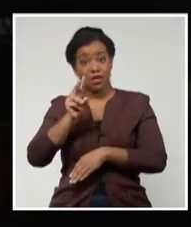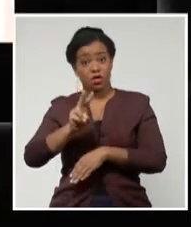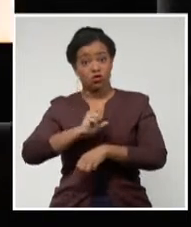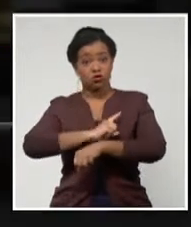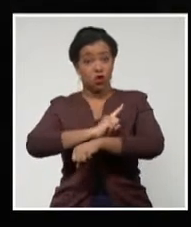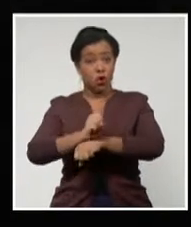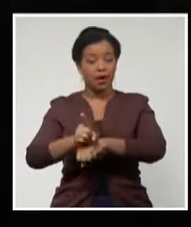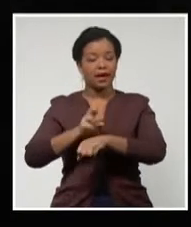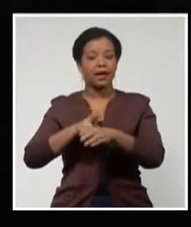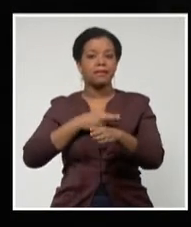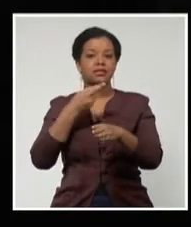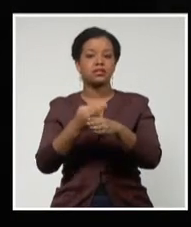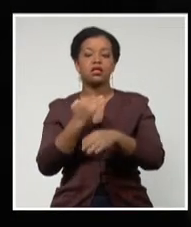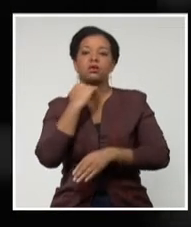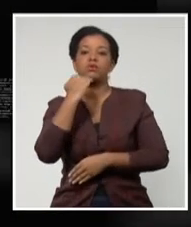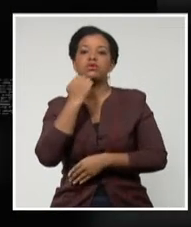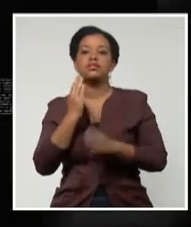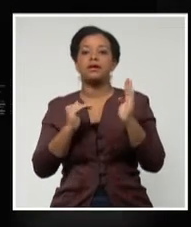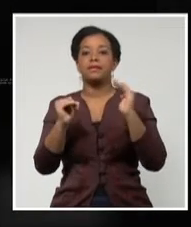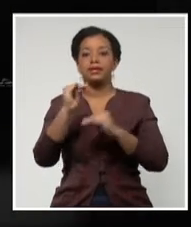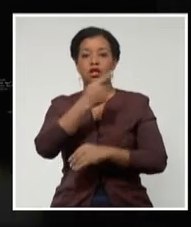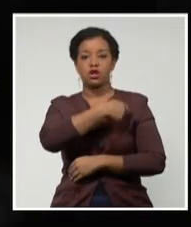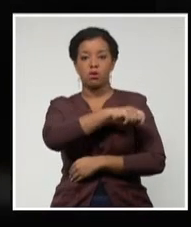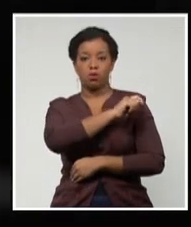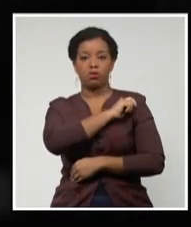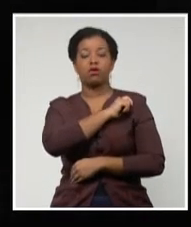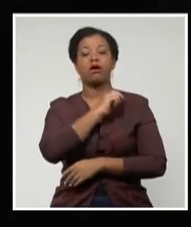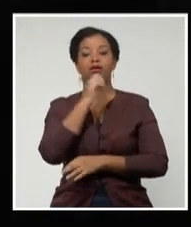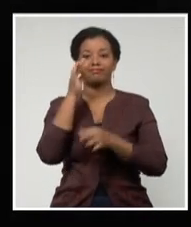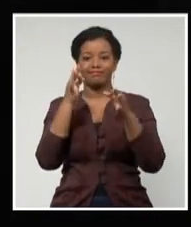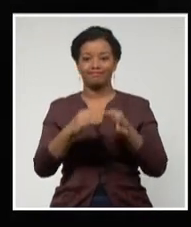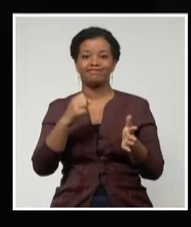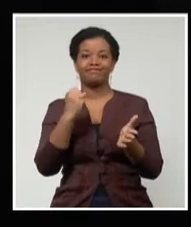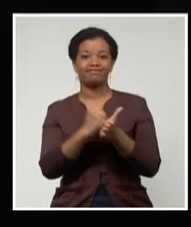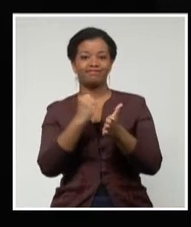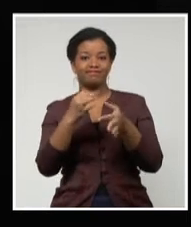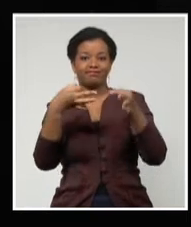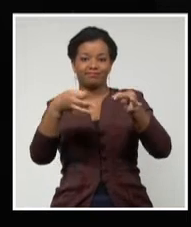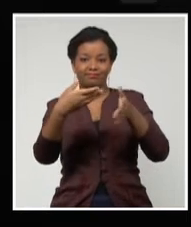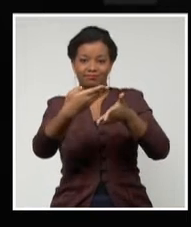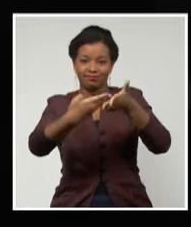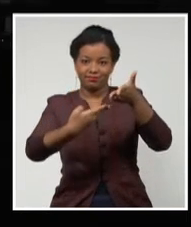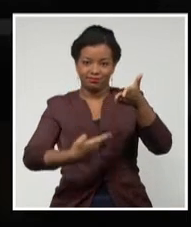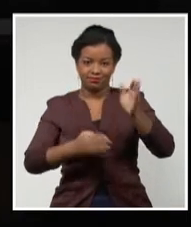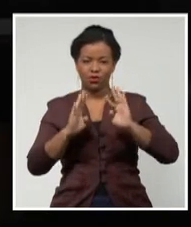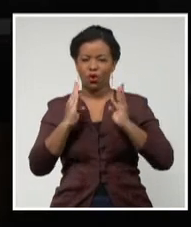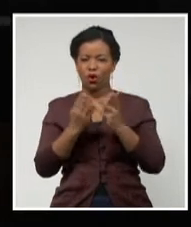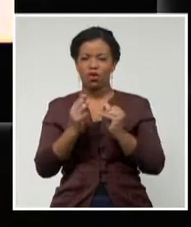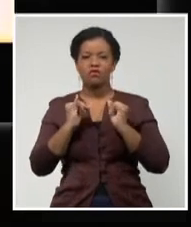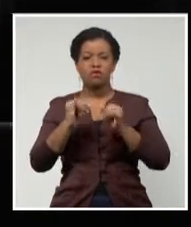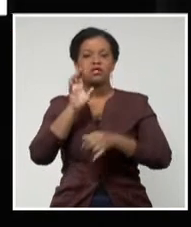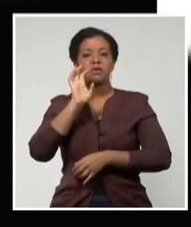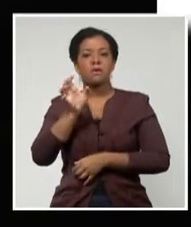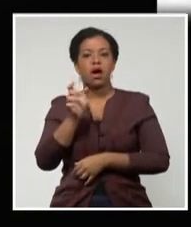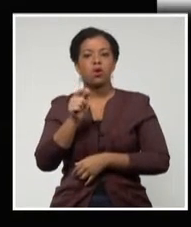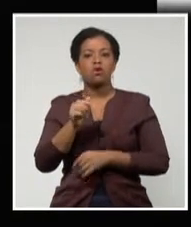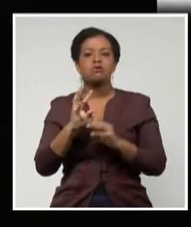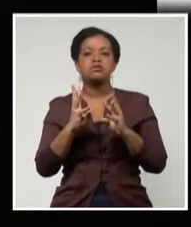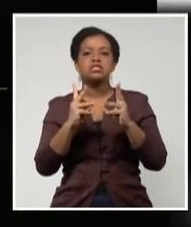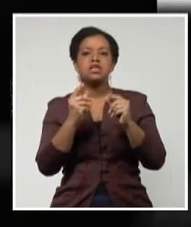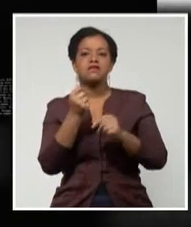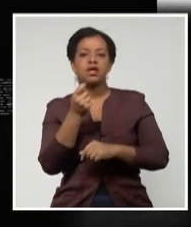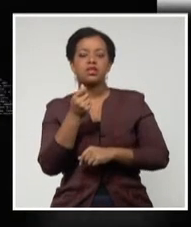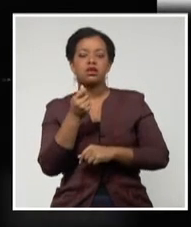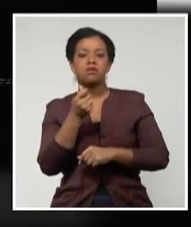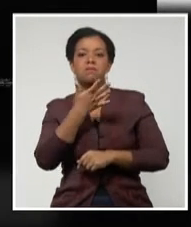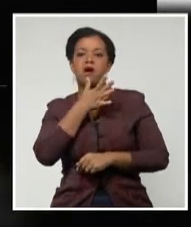representantes de la policía y del Ministerio Público corroboraron a partir de documentos, nóminas y datos bancarios que la cifra de dinero